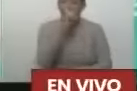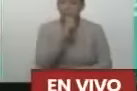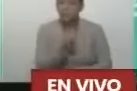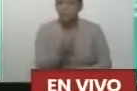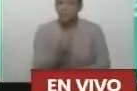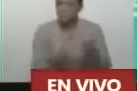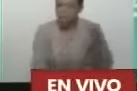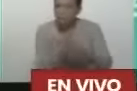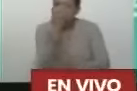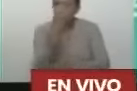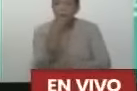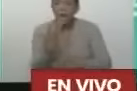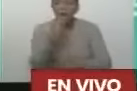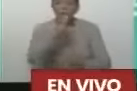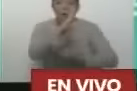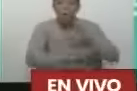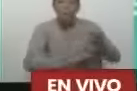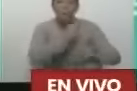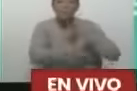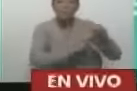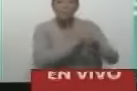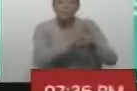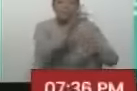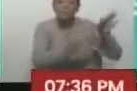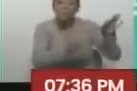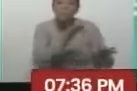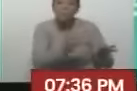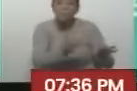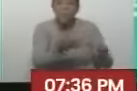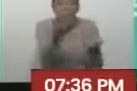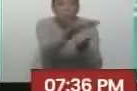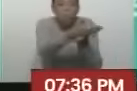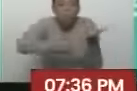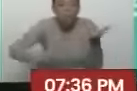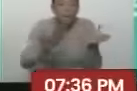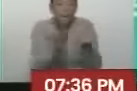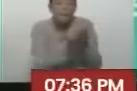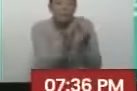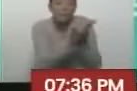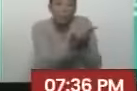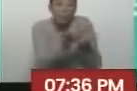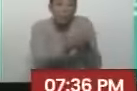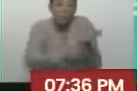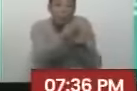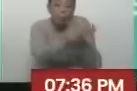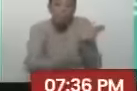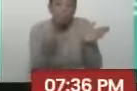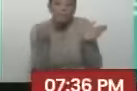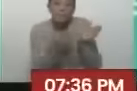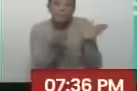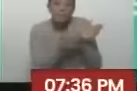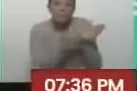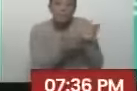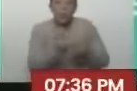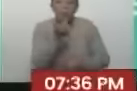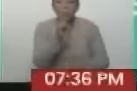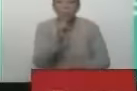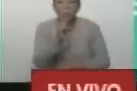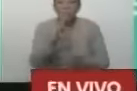en que se fundó la Corte Internacional de Justicia reposa en nuestros archivos y nuestra mano más de 12